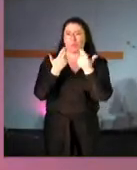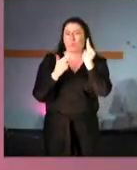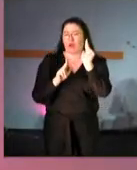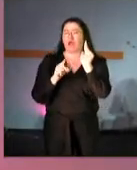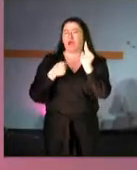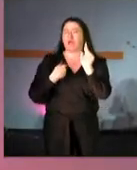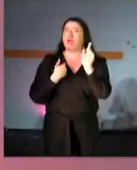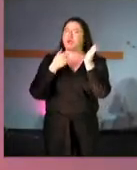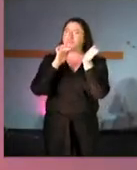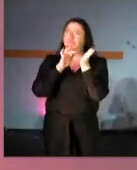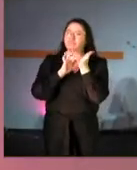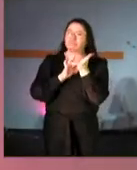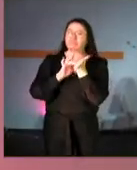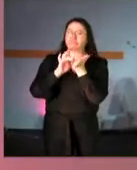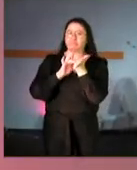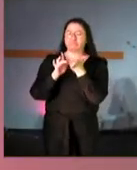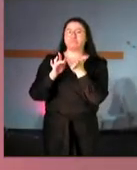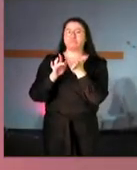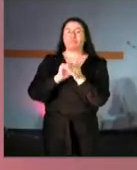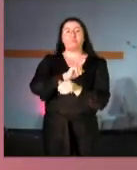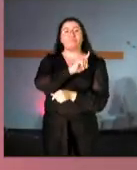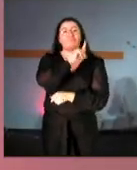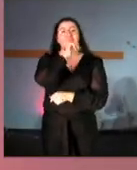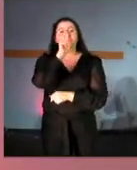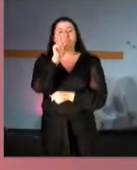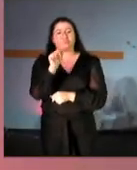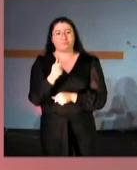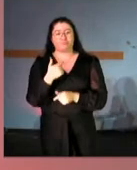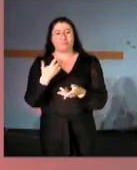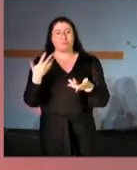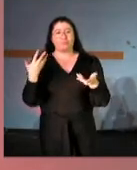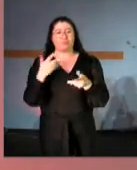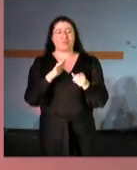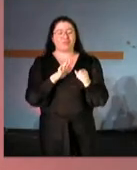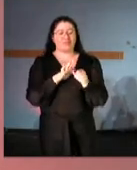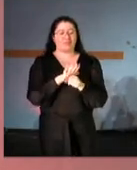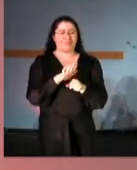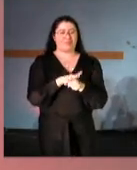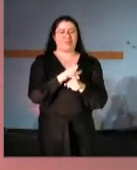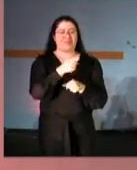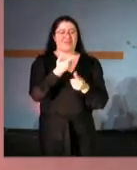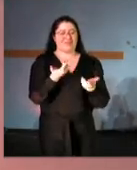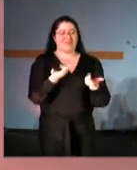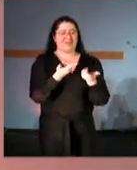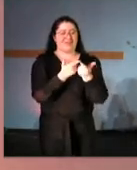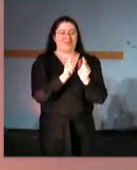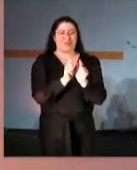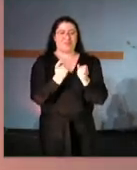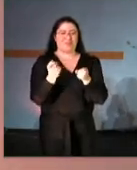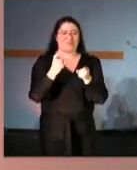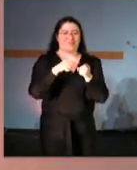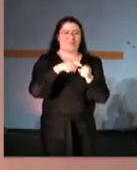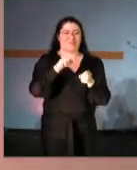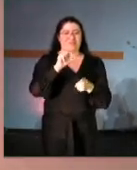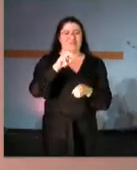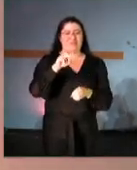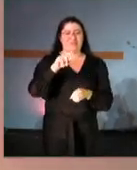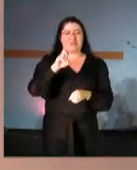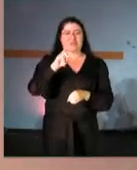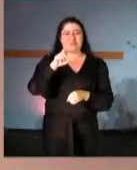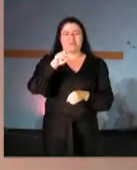reivindicaciones. Después me involucré en el Frente Sandinista, pasé a la clandestinidad en el año